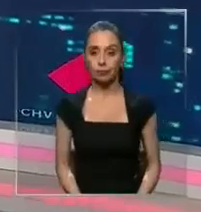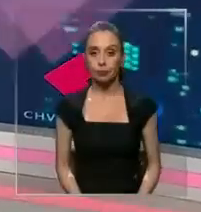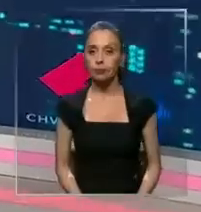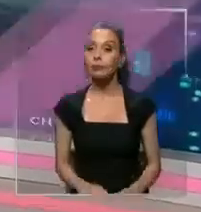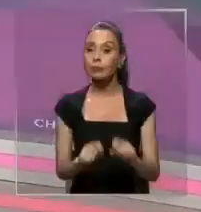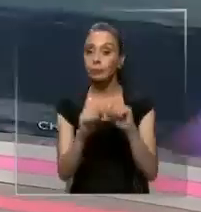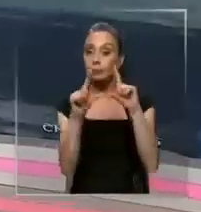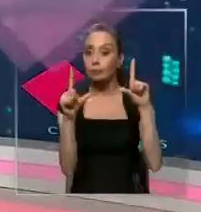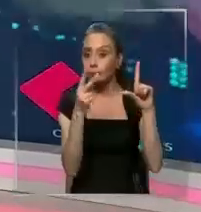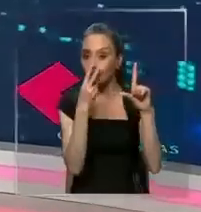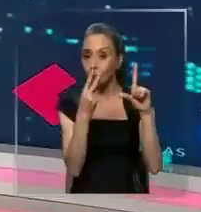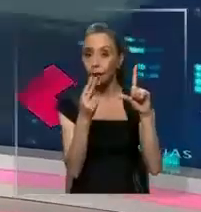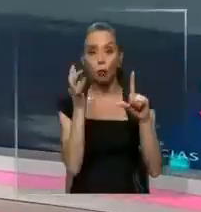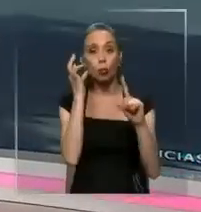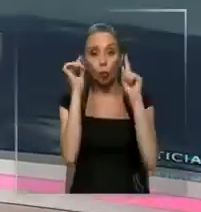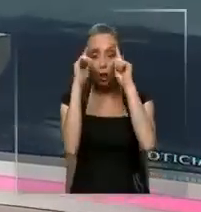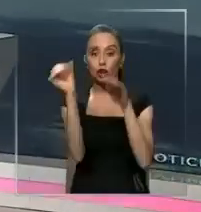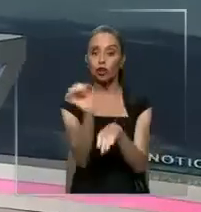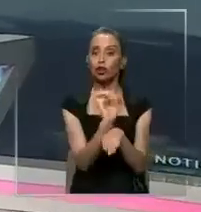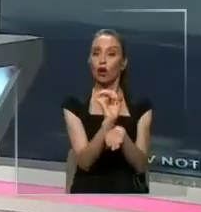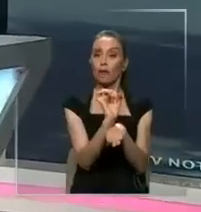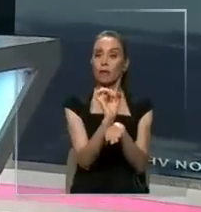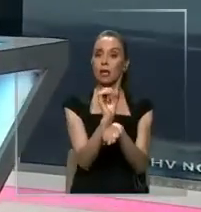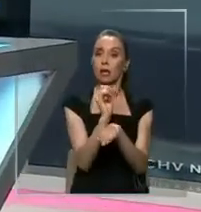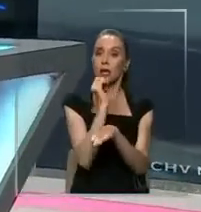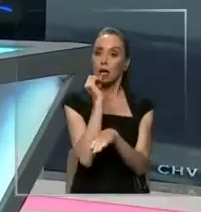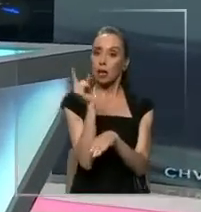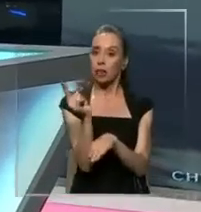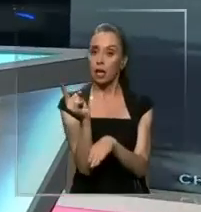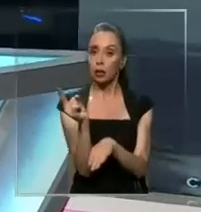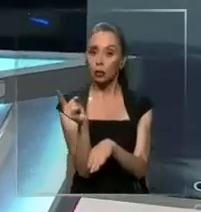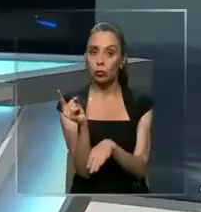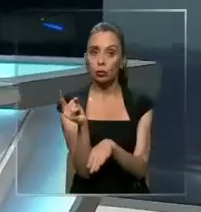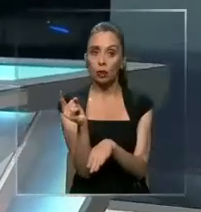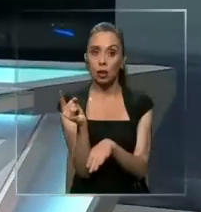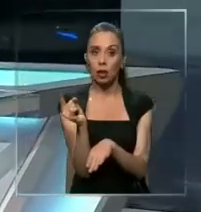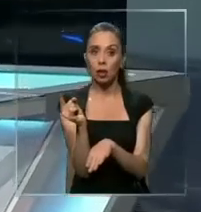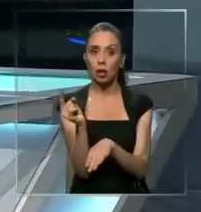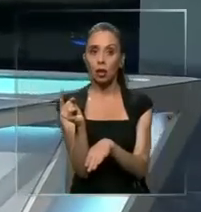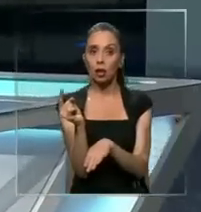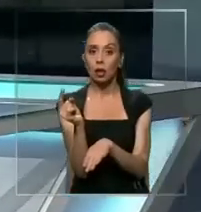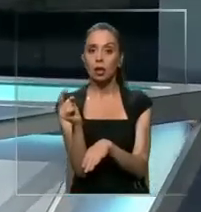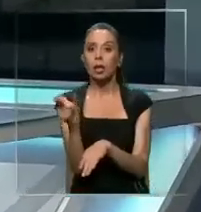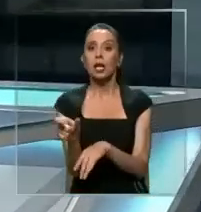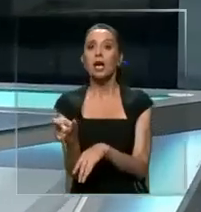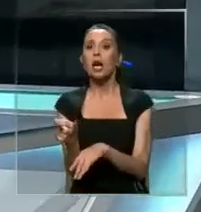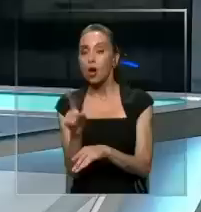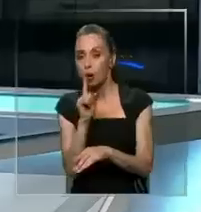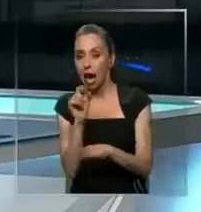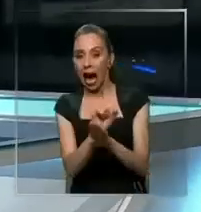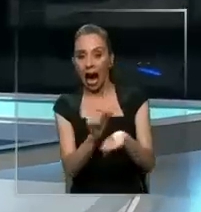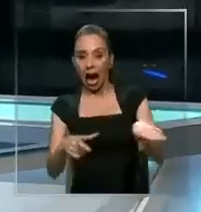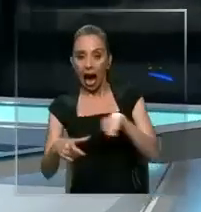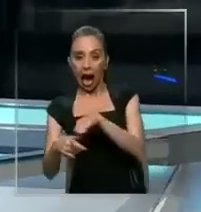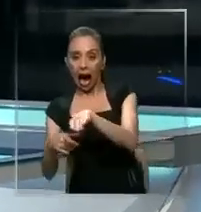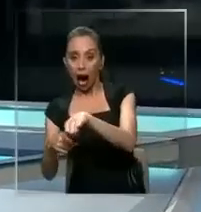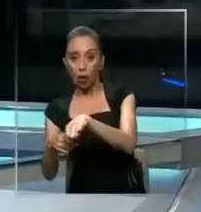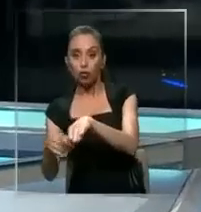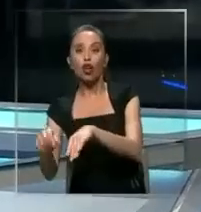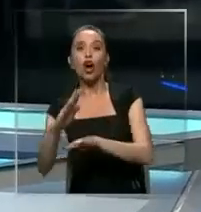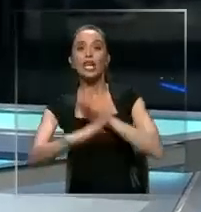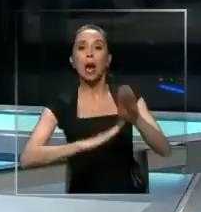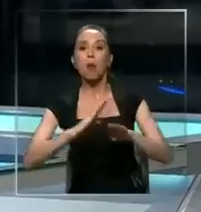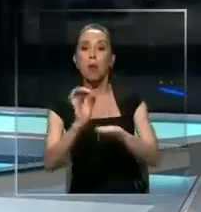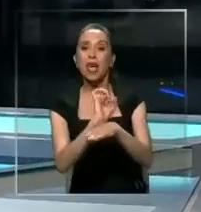El siguiente es el caso de una conductora que denuncia que fue amenazada con diversas armas por cuidadores informales de vehículos en las cercanías